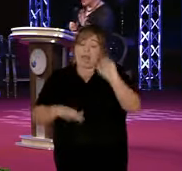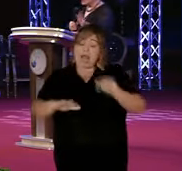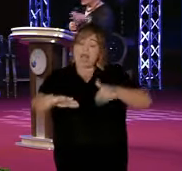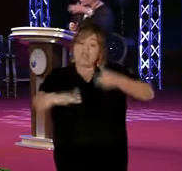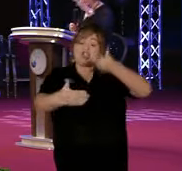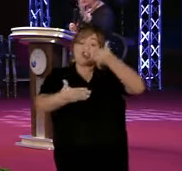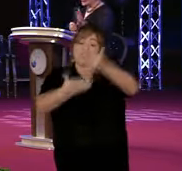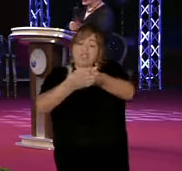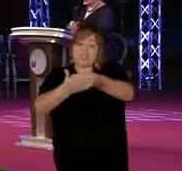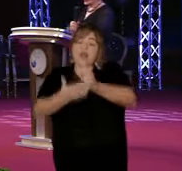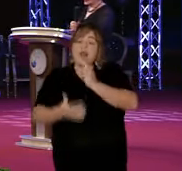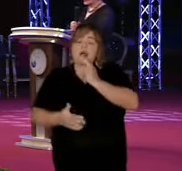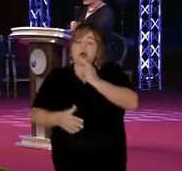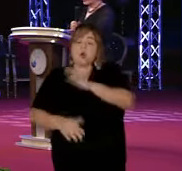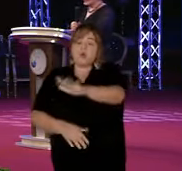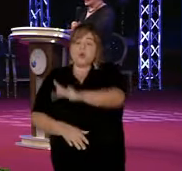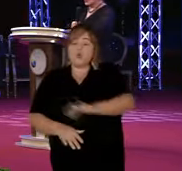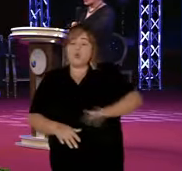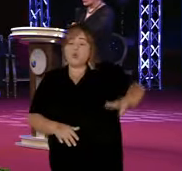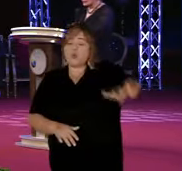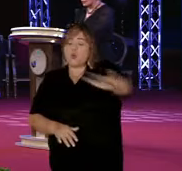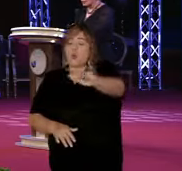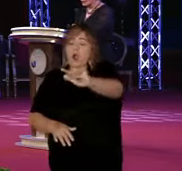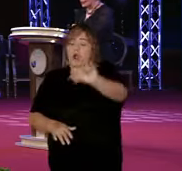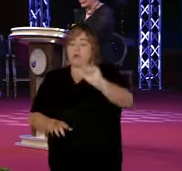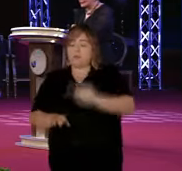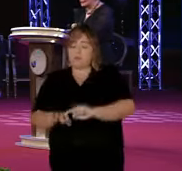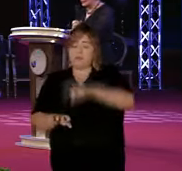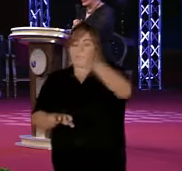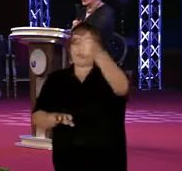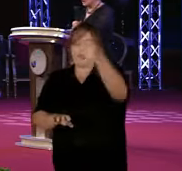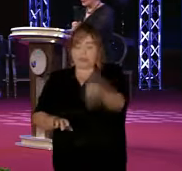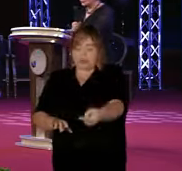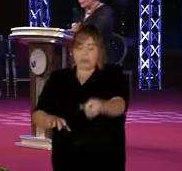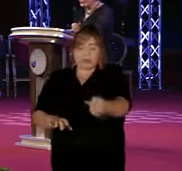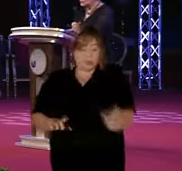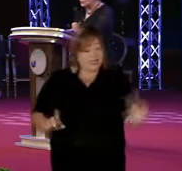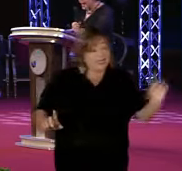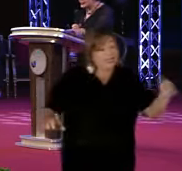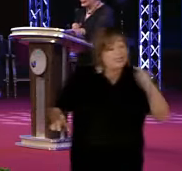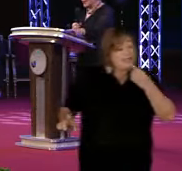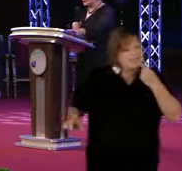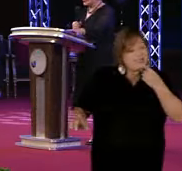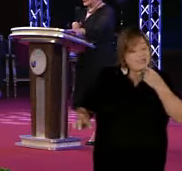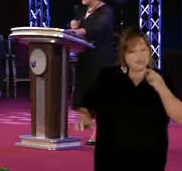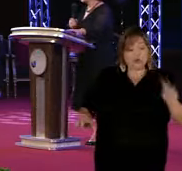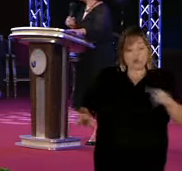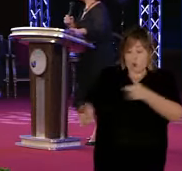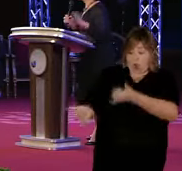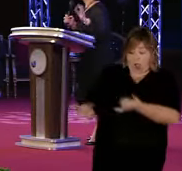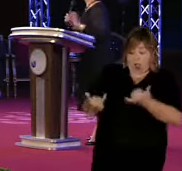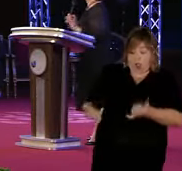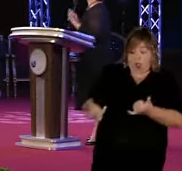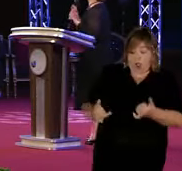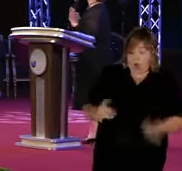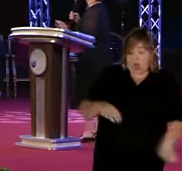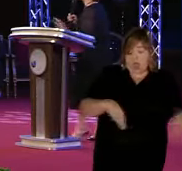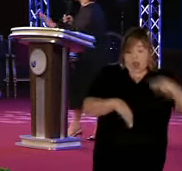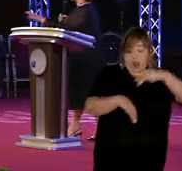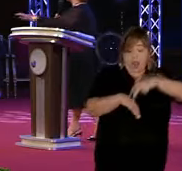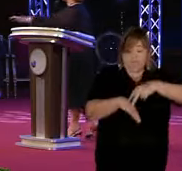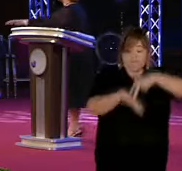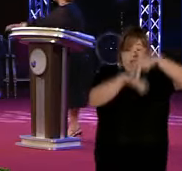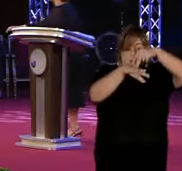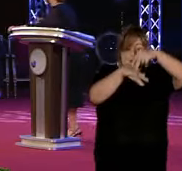que yo voy, otro descienda antes que yo. Jesús le dijo: levántate, toma tu lecho y anda. El Señor no le